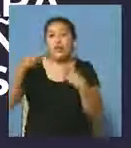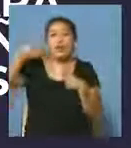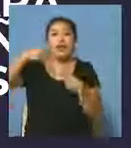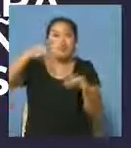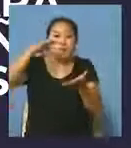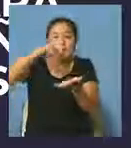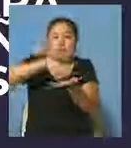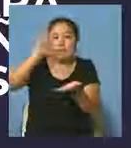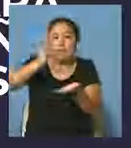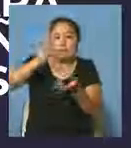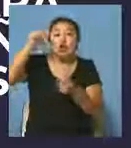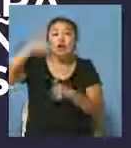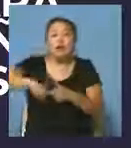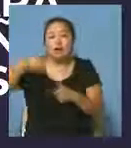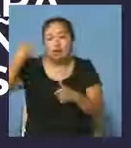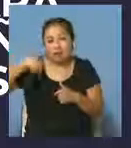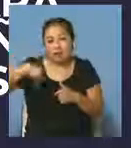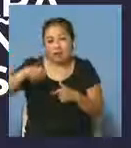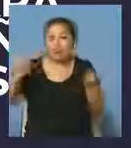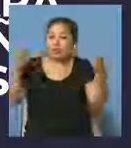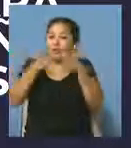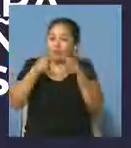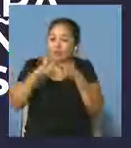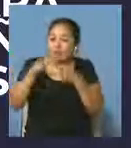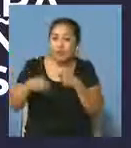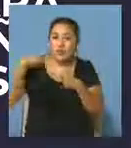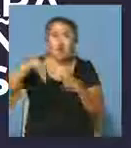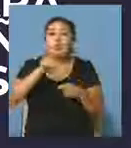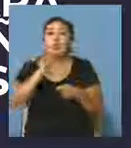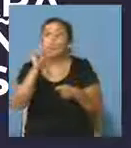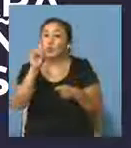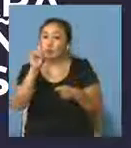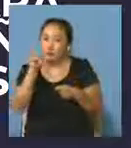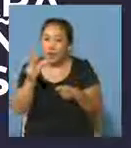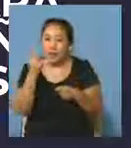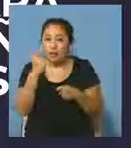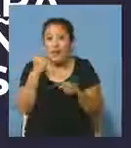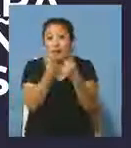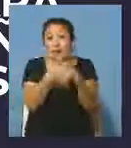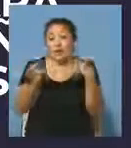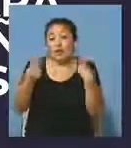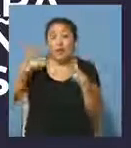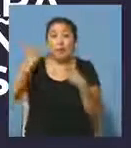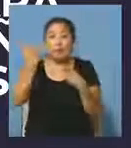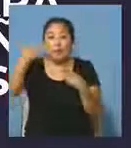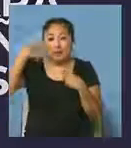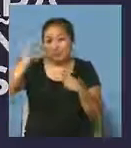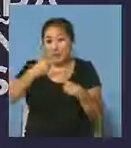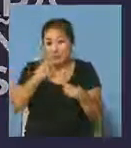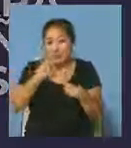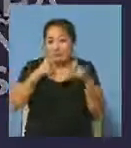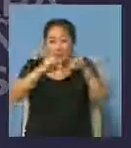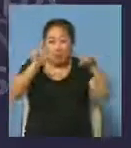y pequeñas empresas nacionales, de cooperativas y mutuales. Los artículos pymes estarán exhibidos